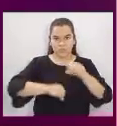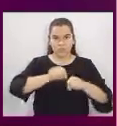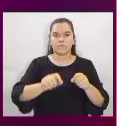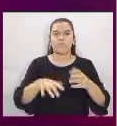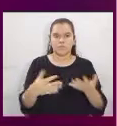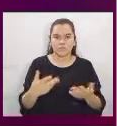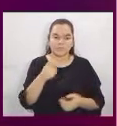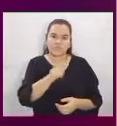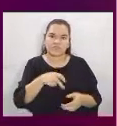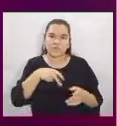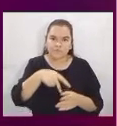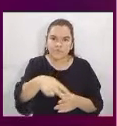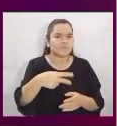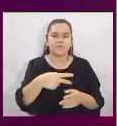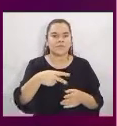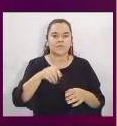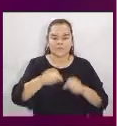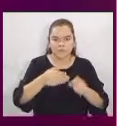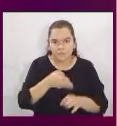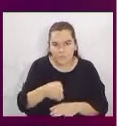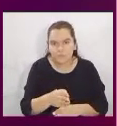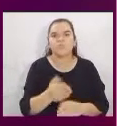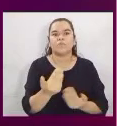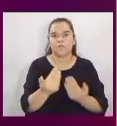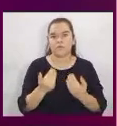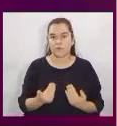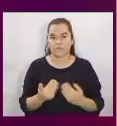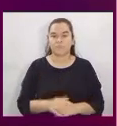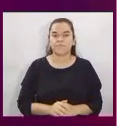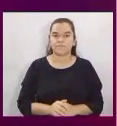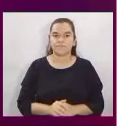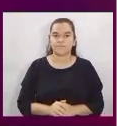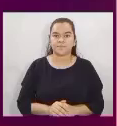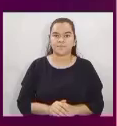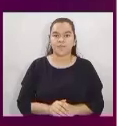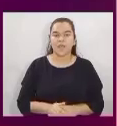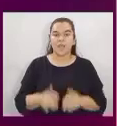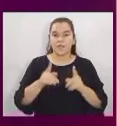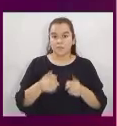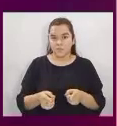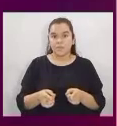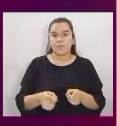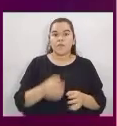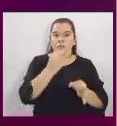a quienes realmente agradecemos por su solidaridad.